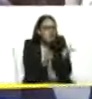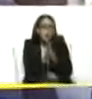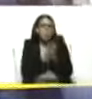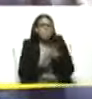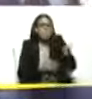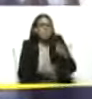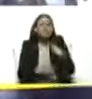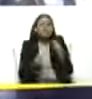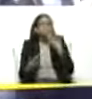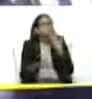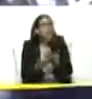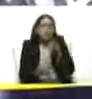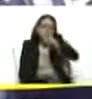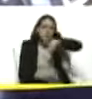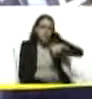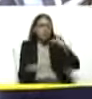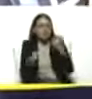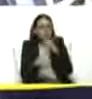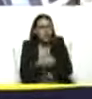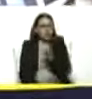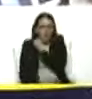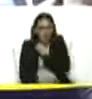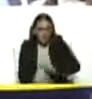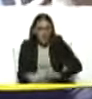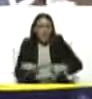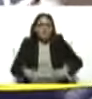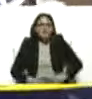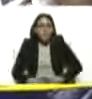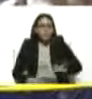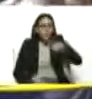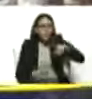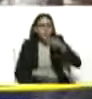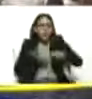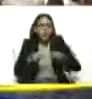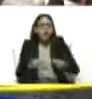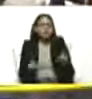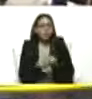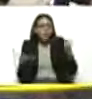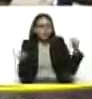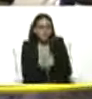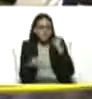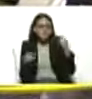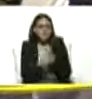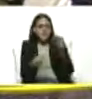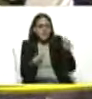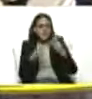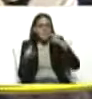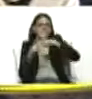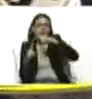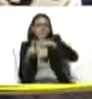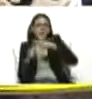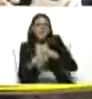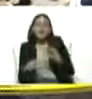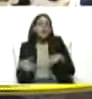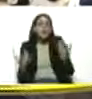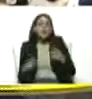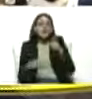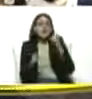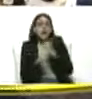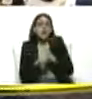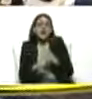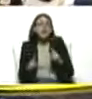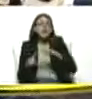que agradecer el esfuerzo supremo que han hecho estos años por producir en las peores